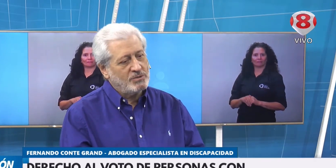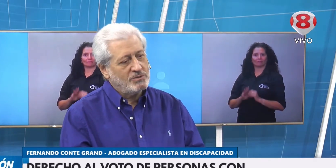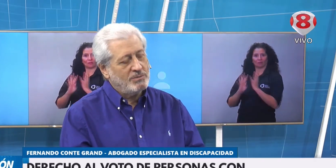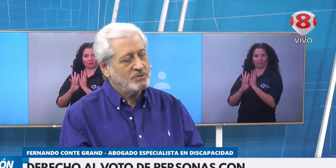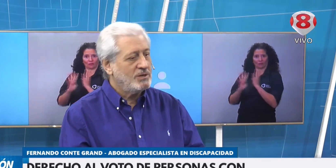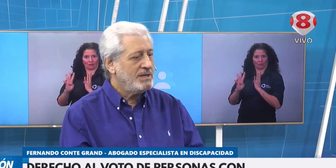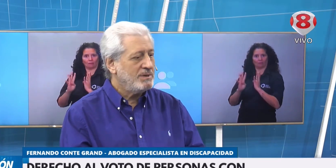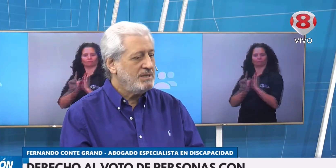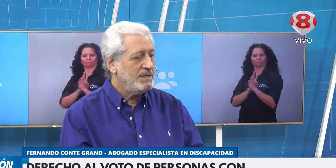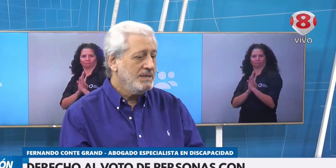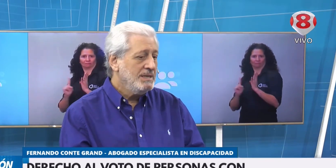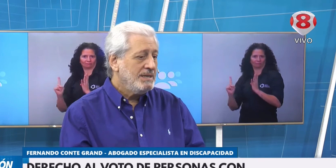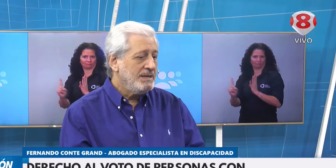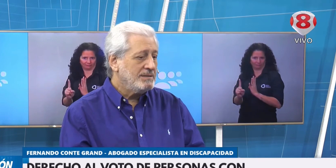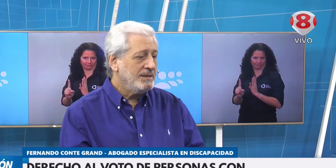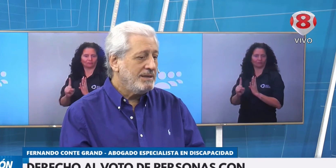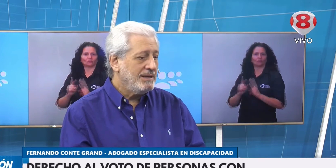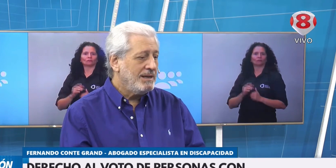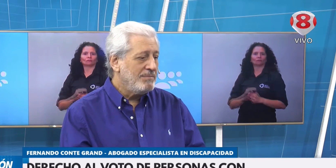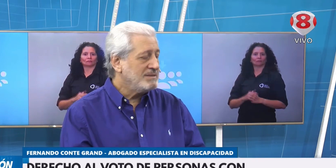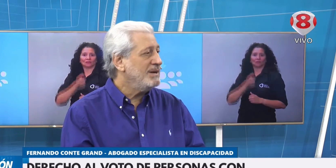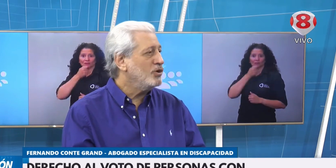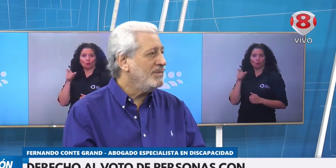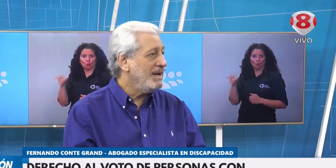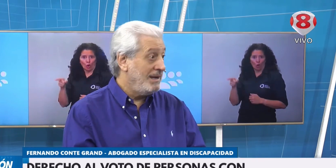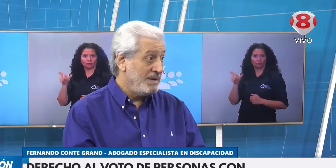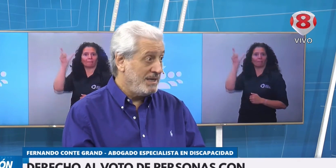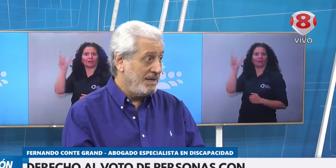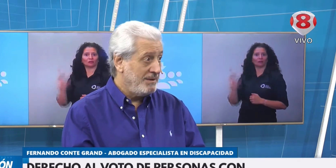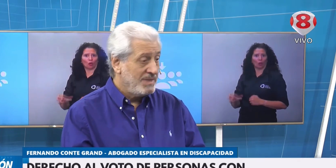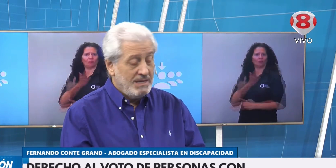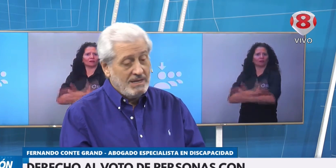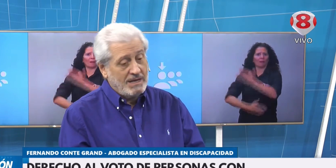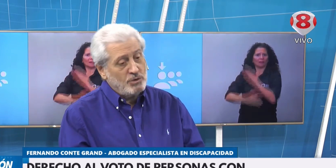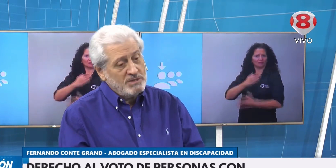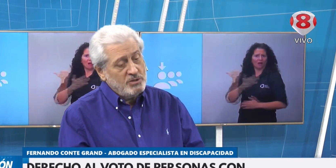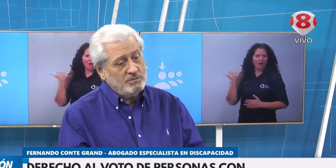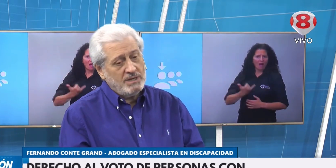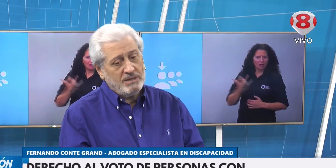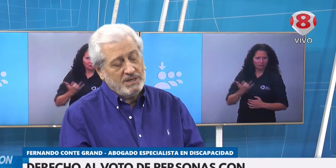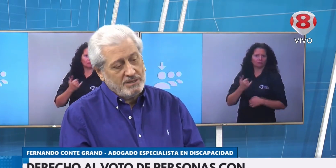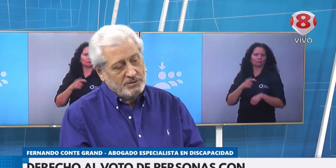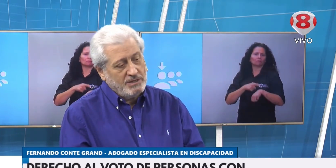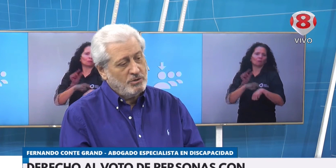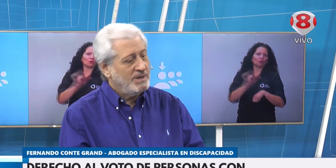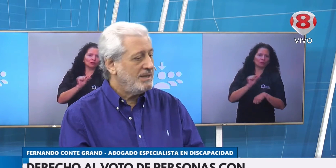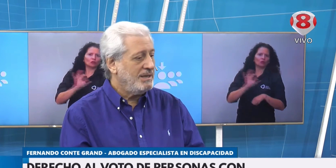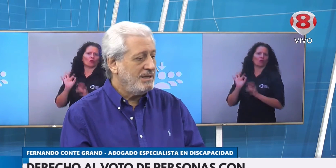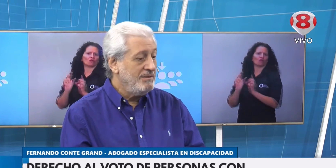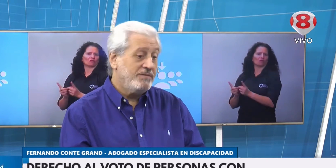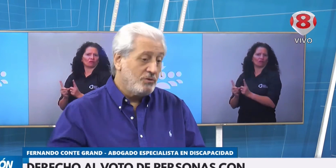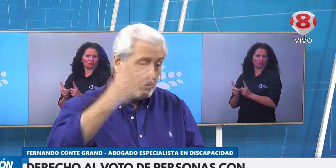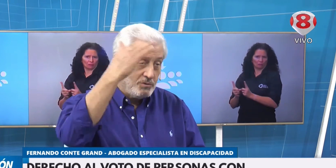internacional sobre derecho de las personas con discapacidad es eh la máxima norma en la materia la convención además de otras